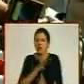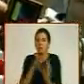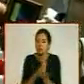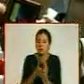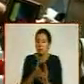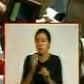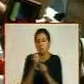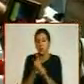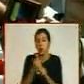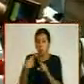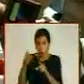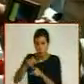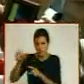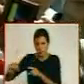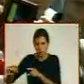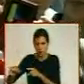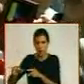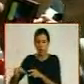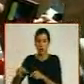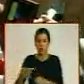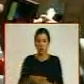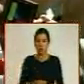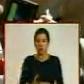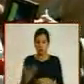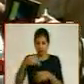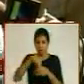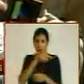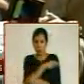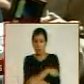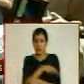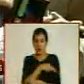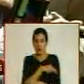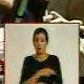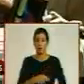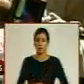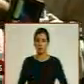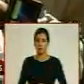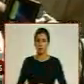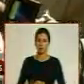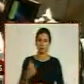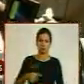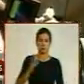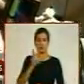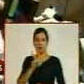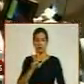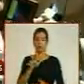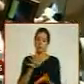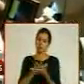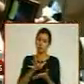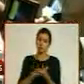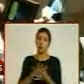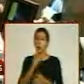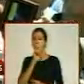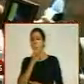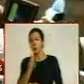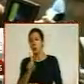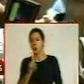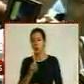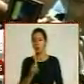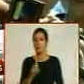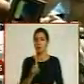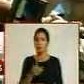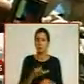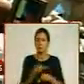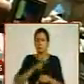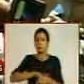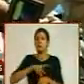Del resto de los pacientes que están hospitalizados provenientes de allá, hay tres que están en condiciones estables y uno solo que está en condiciones